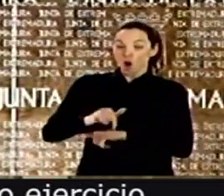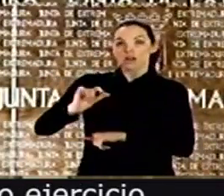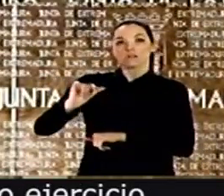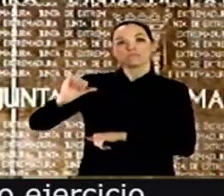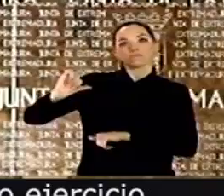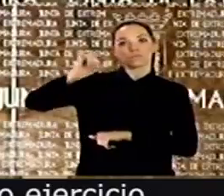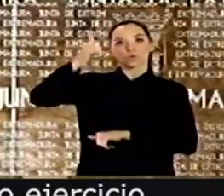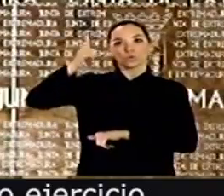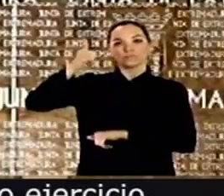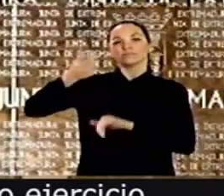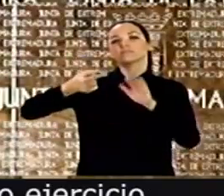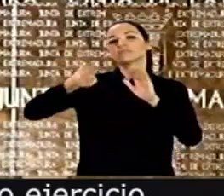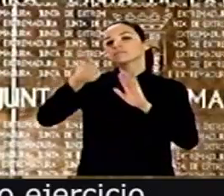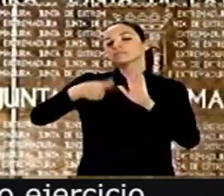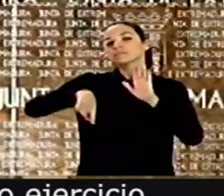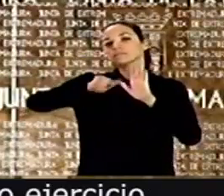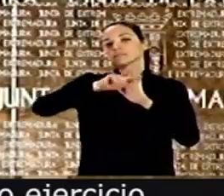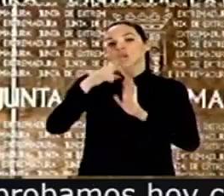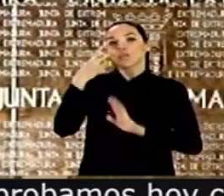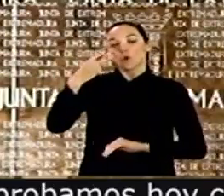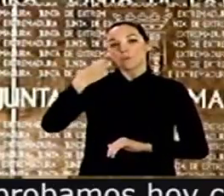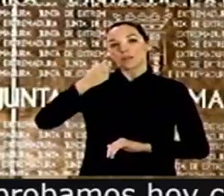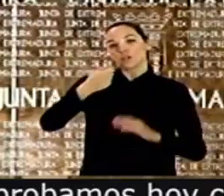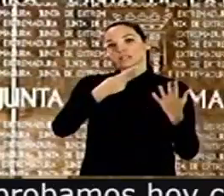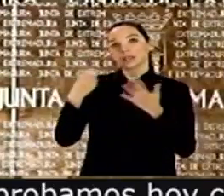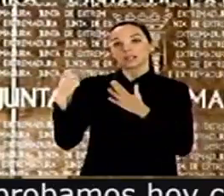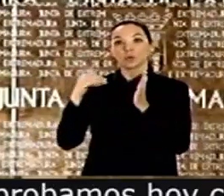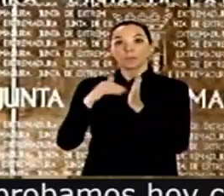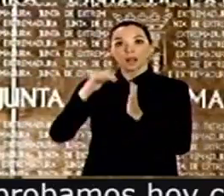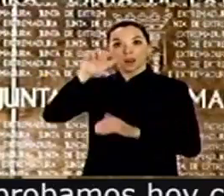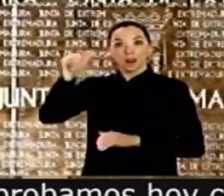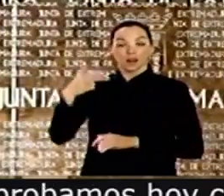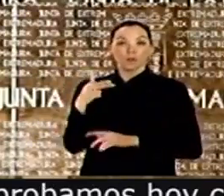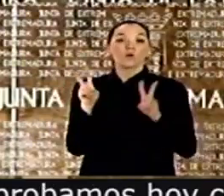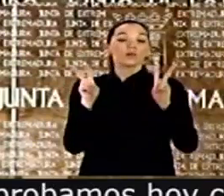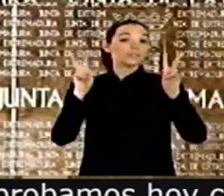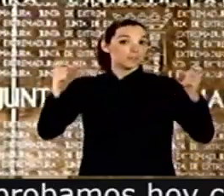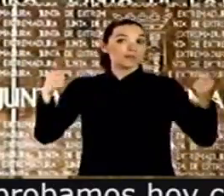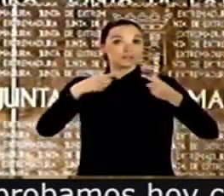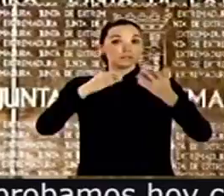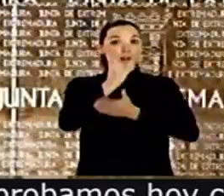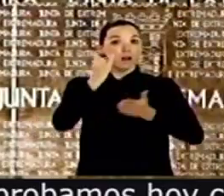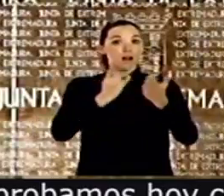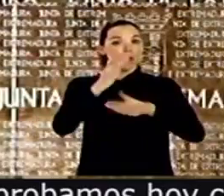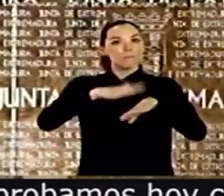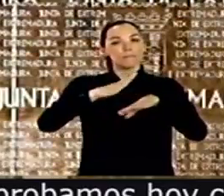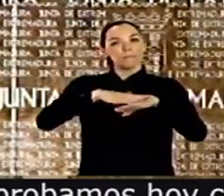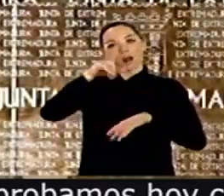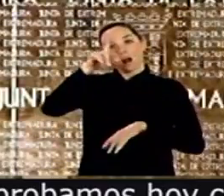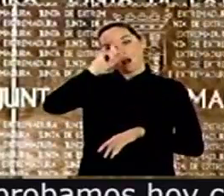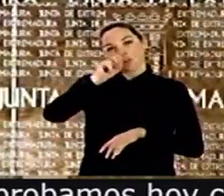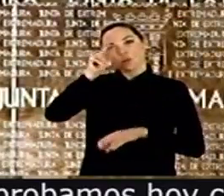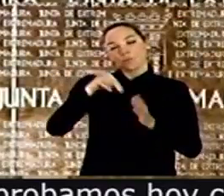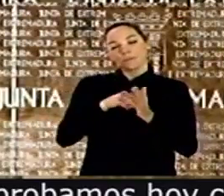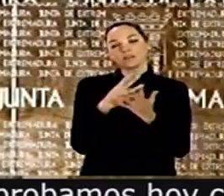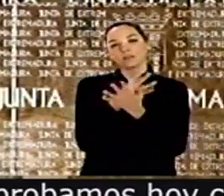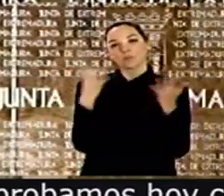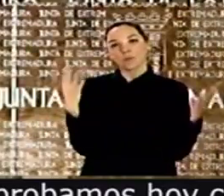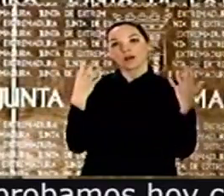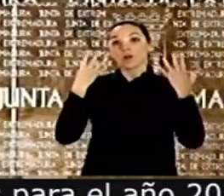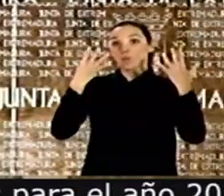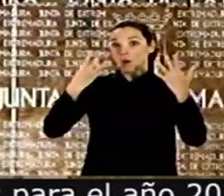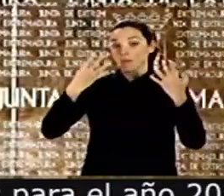un incremento de 2.600.000 euros. Seguros agrarios para el año 19 que se sitúan en 9